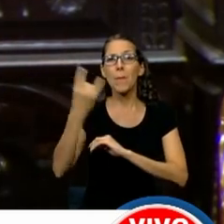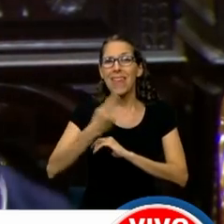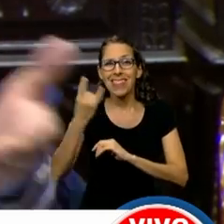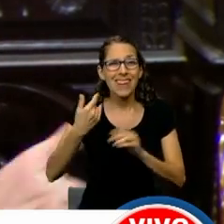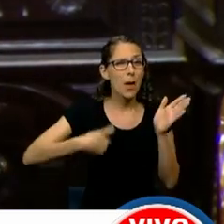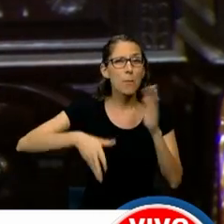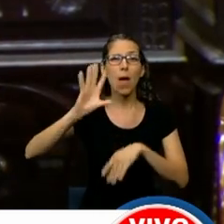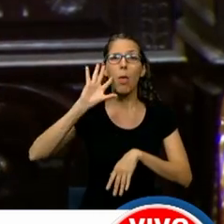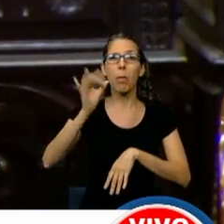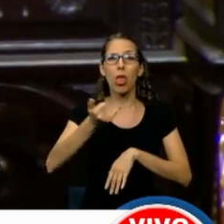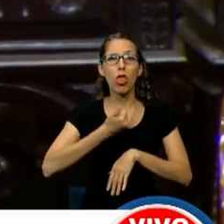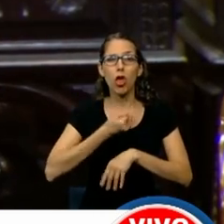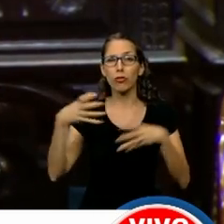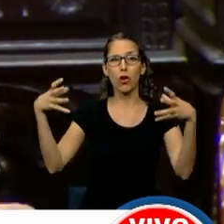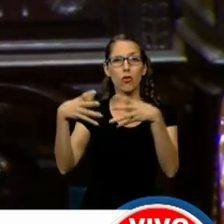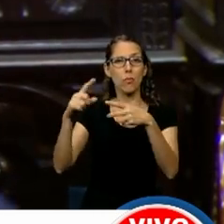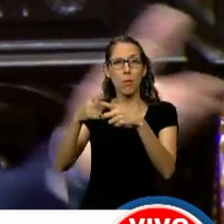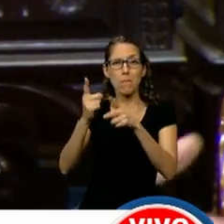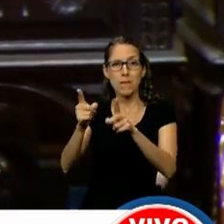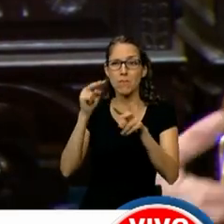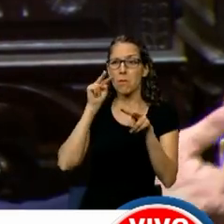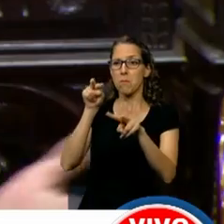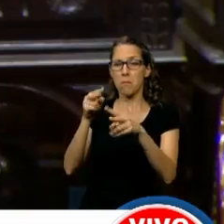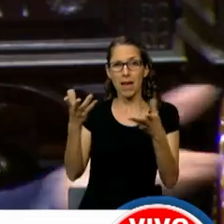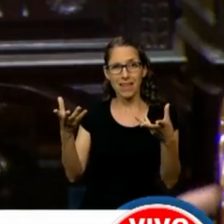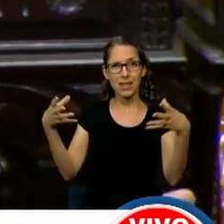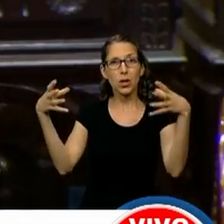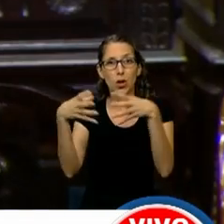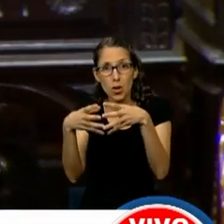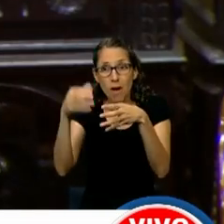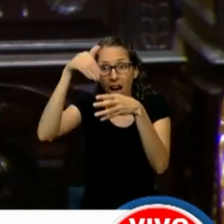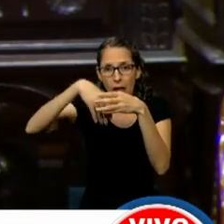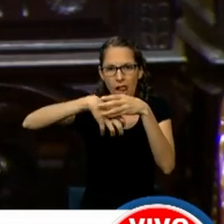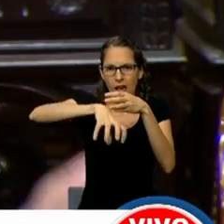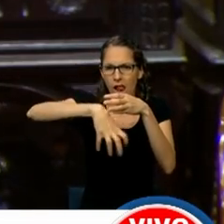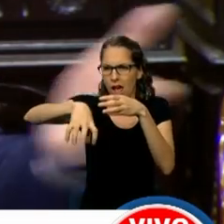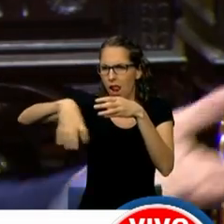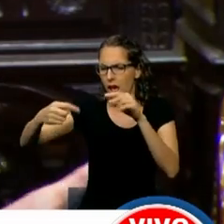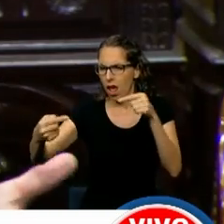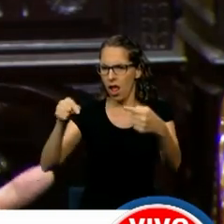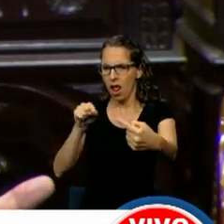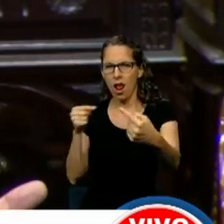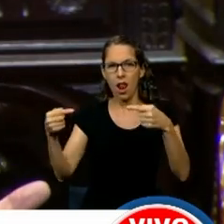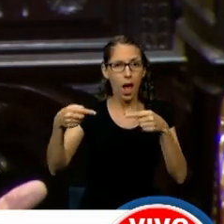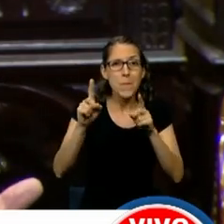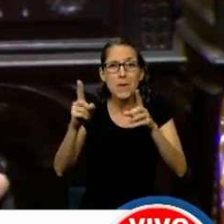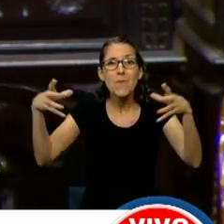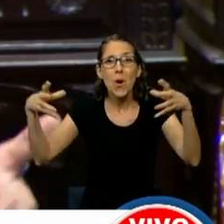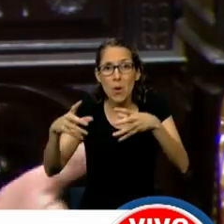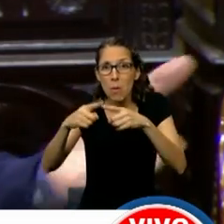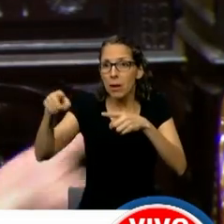en su propio bloque donde hoy son 10 fracciones diferentes que ni ustedes se ponen de acuerdo